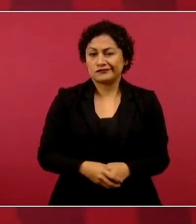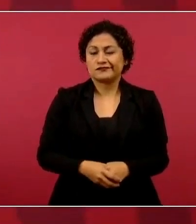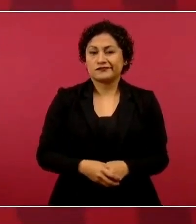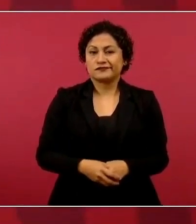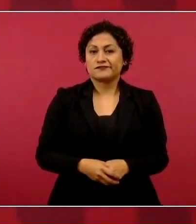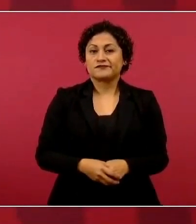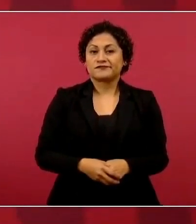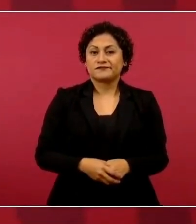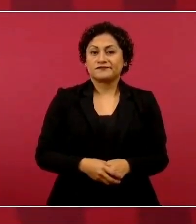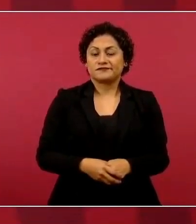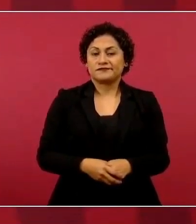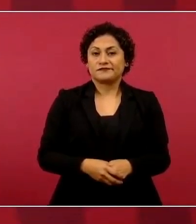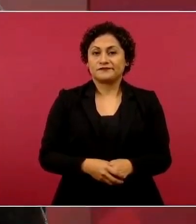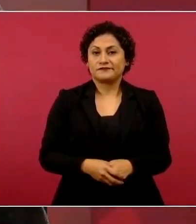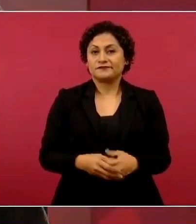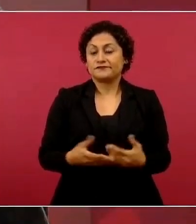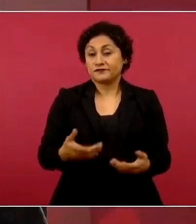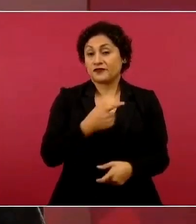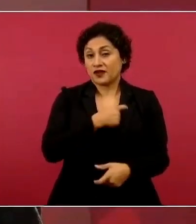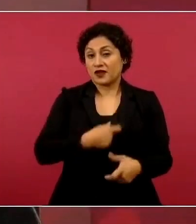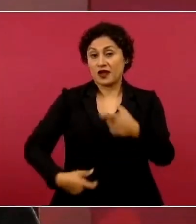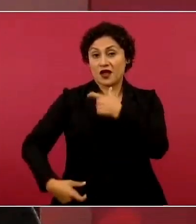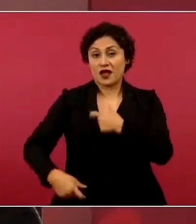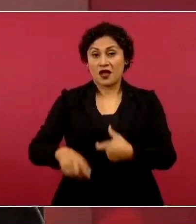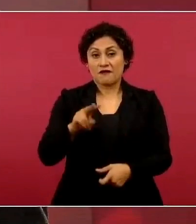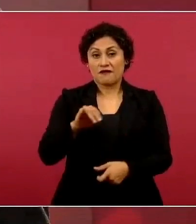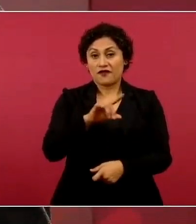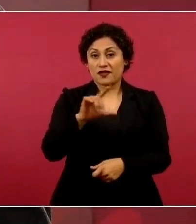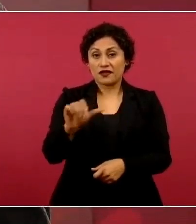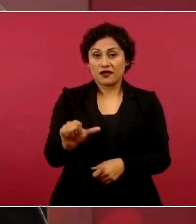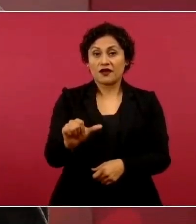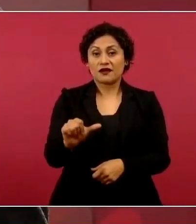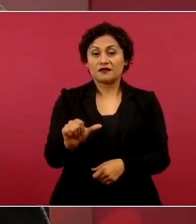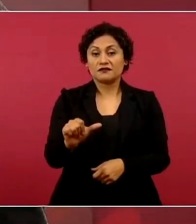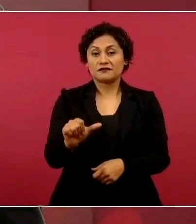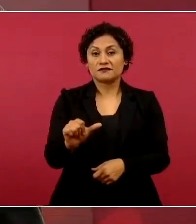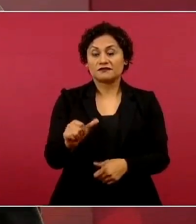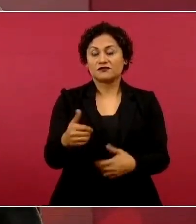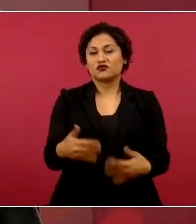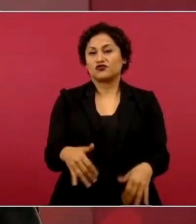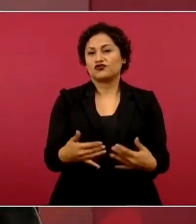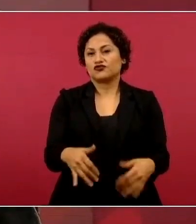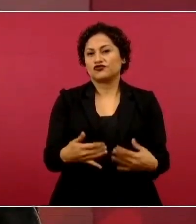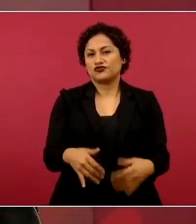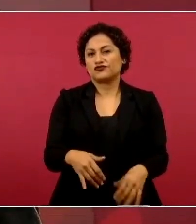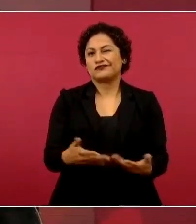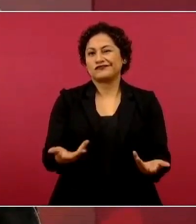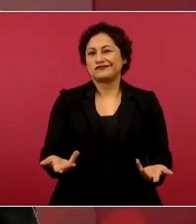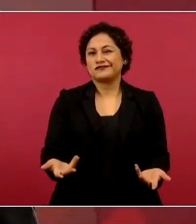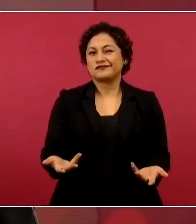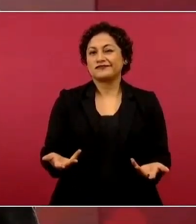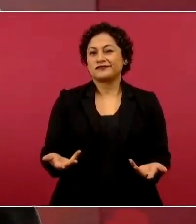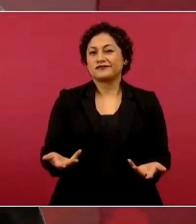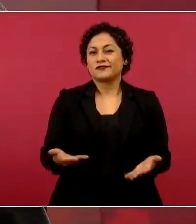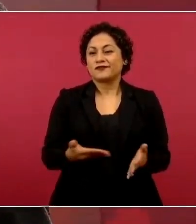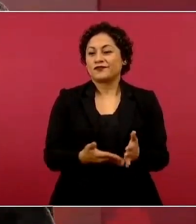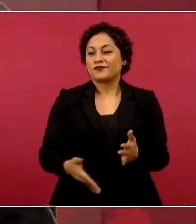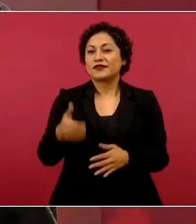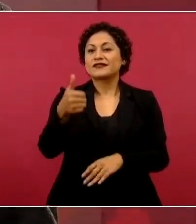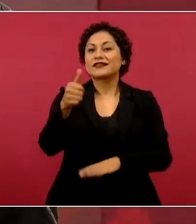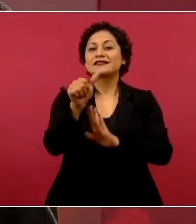Fue Villa, entre otras cosas, 6 meses gobernador de